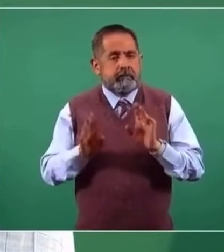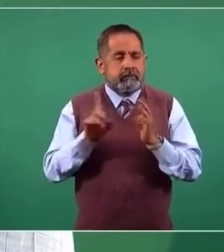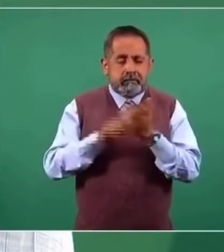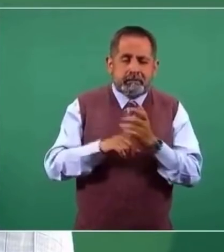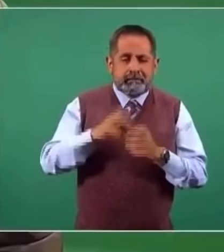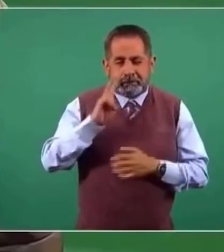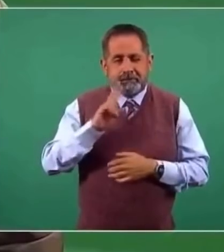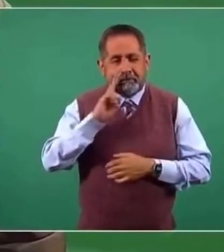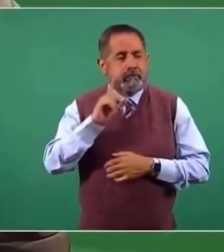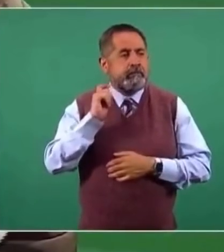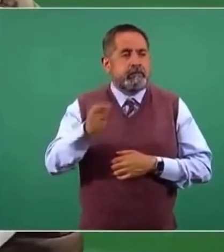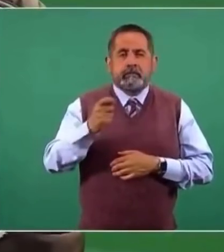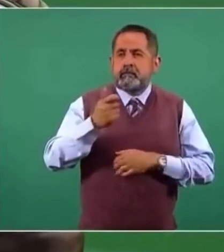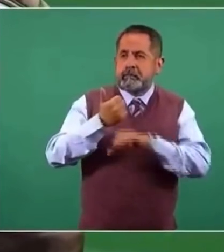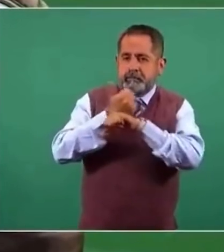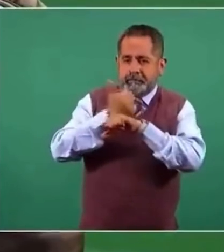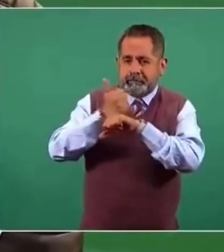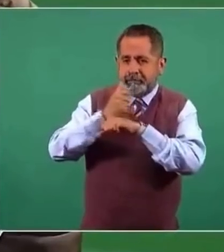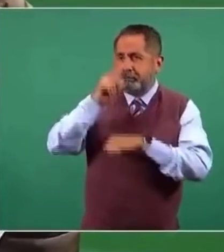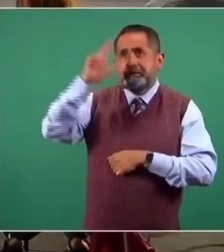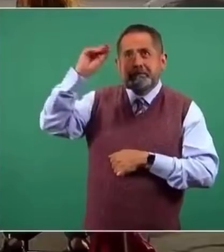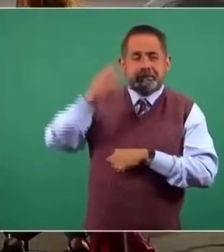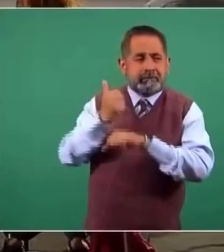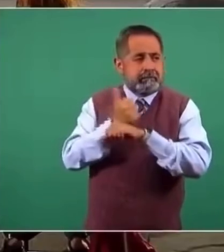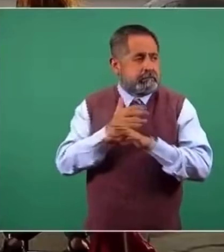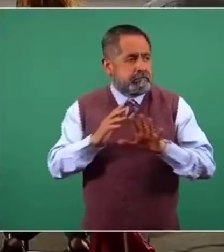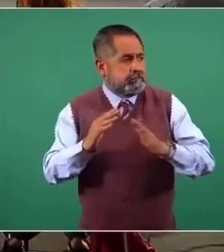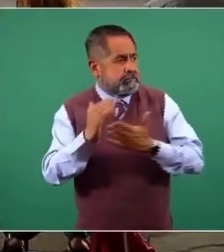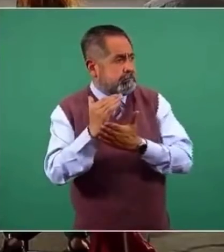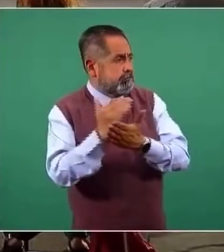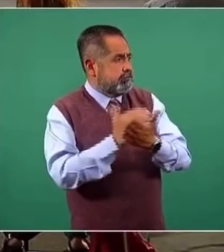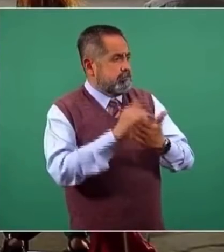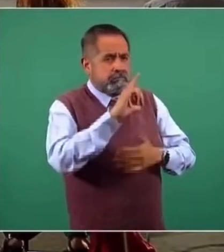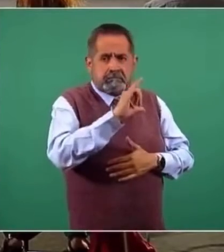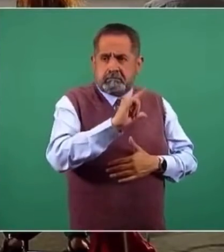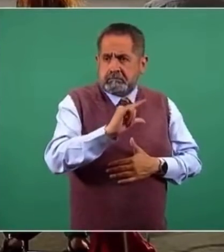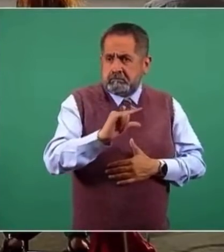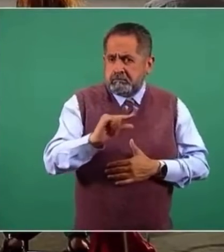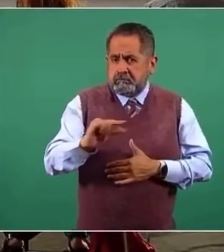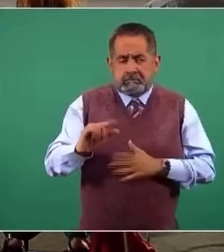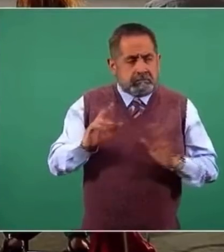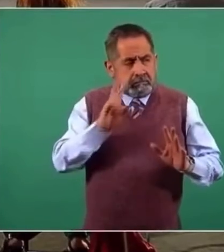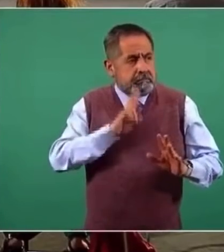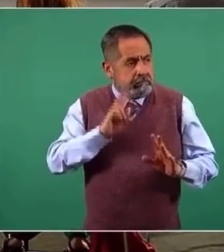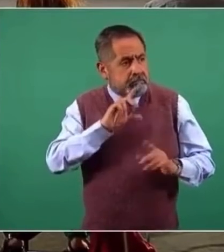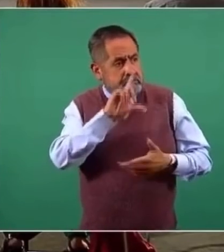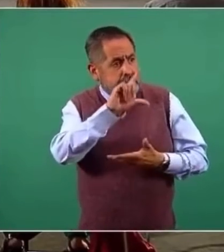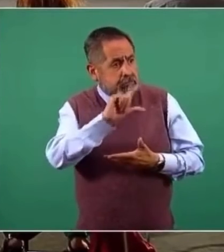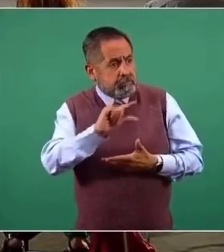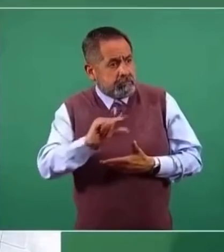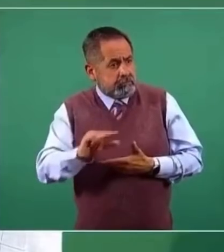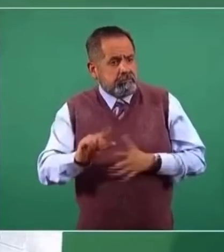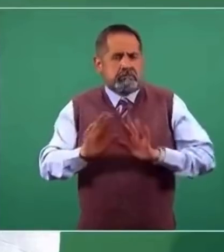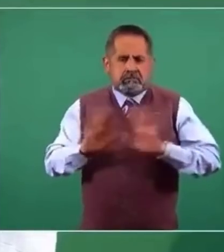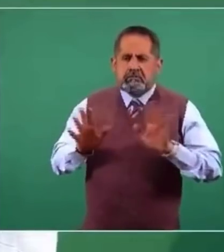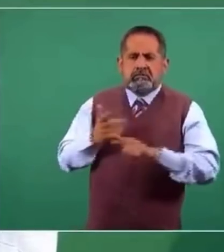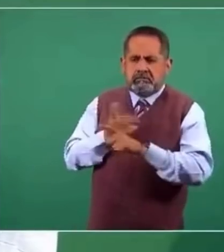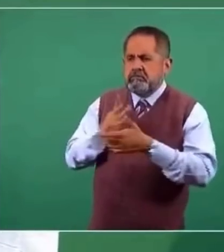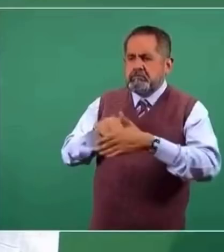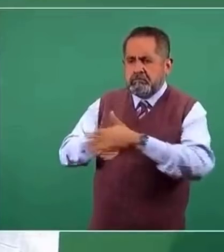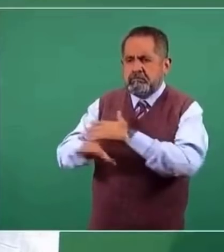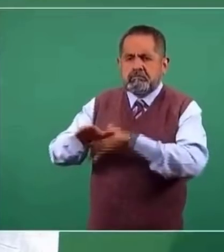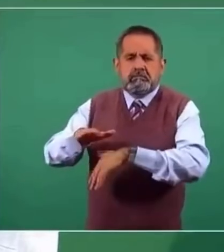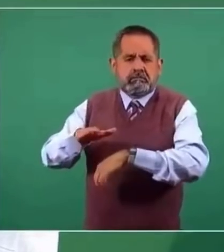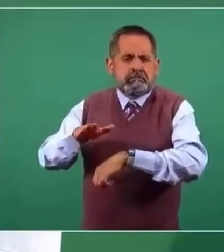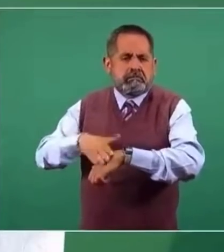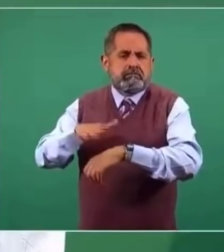de riesgo amarillo, sobre todo cuando estos niveles han mantenido una tendencia descendente en las últimas semanas y por lo